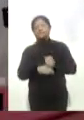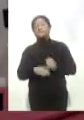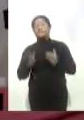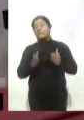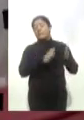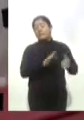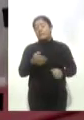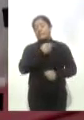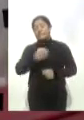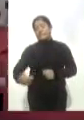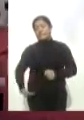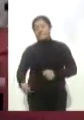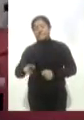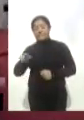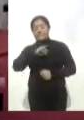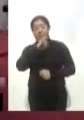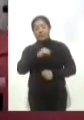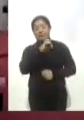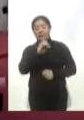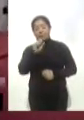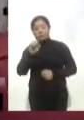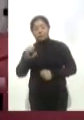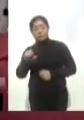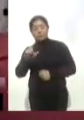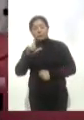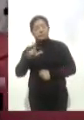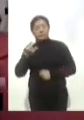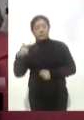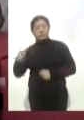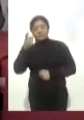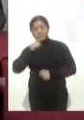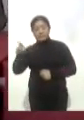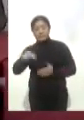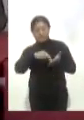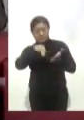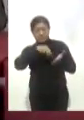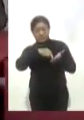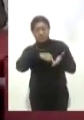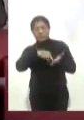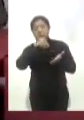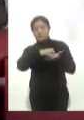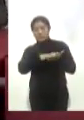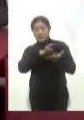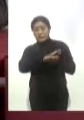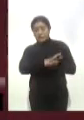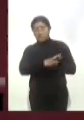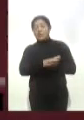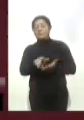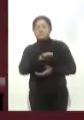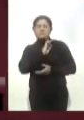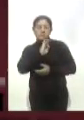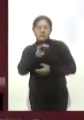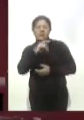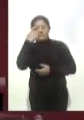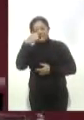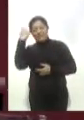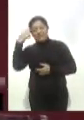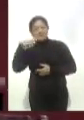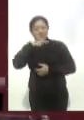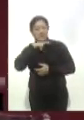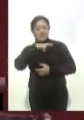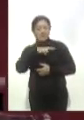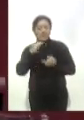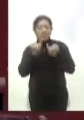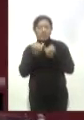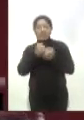del TET, José Lumbreras García, detalló que la integración de la firma electrónica permitirá la mejora de los trámites y generará ahorros